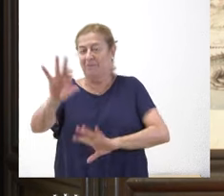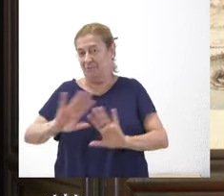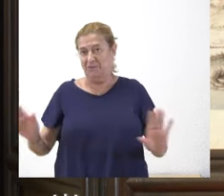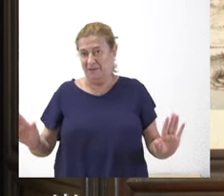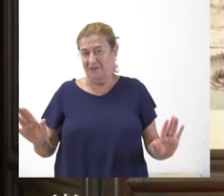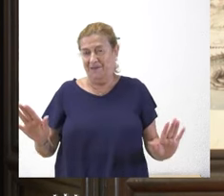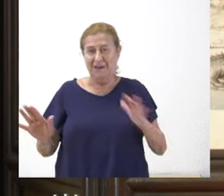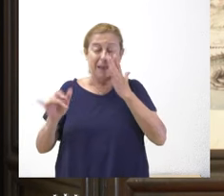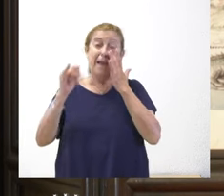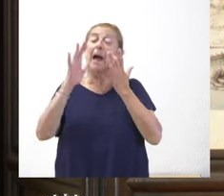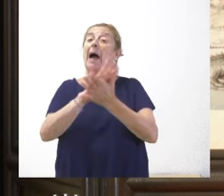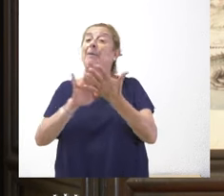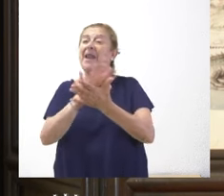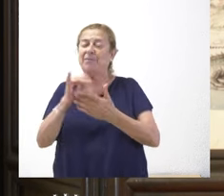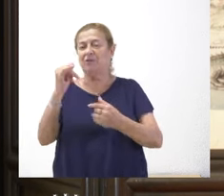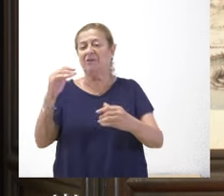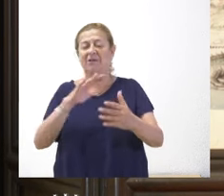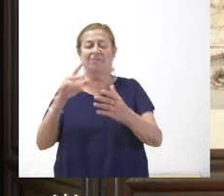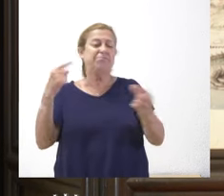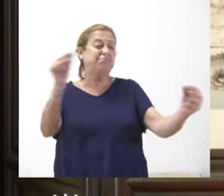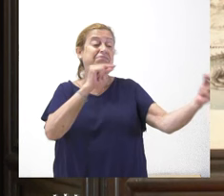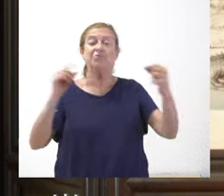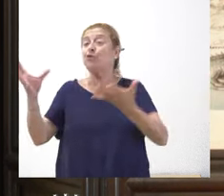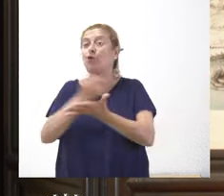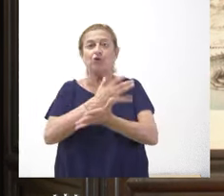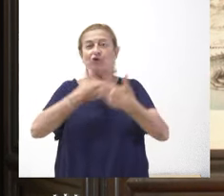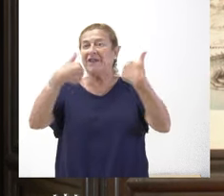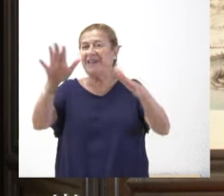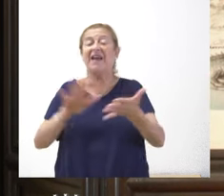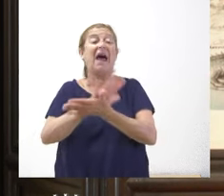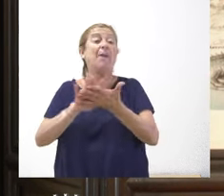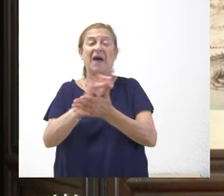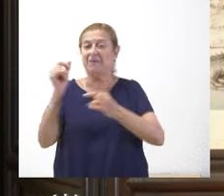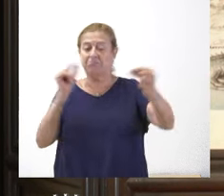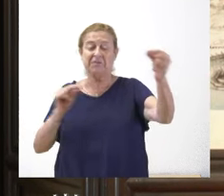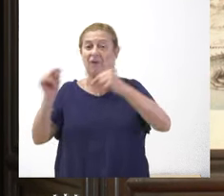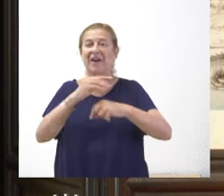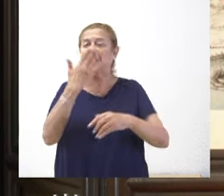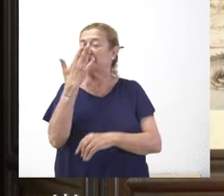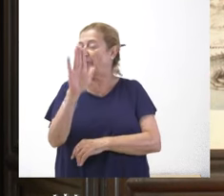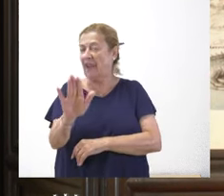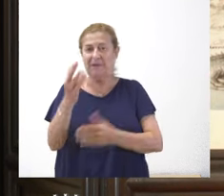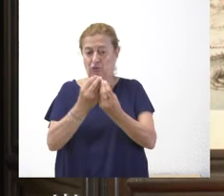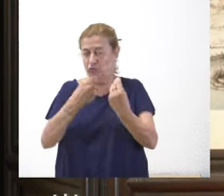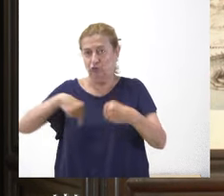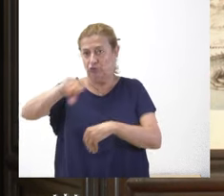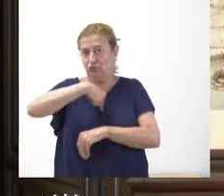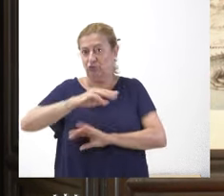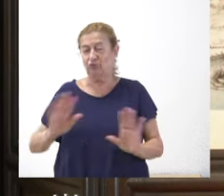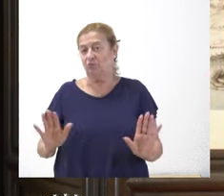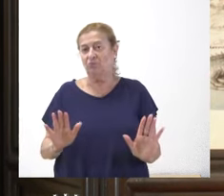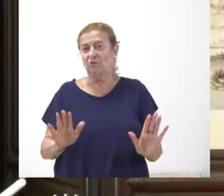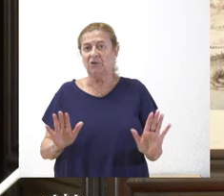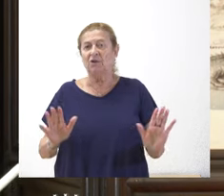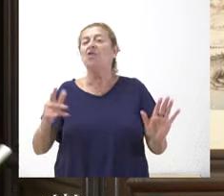y hablaremos y dialogaremos con todos los que quieran hablar y dialogar sinceramente con nosotros